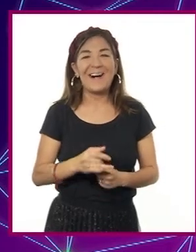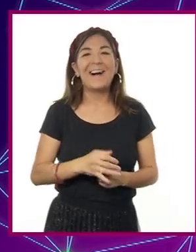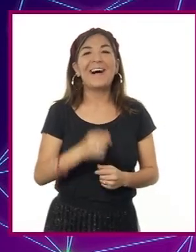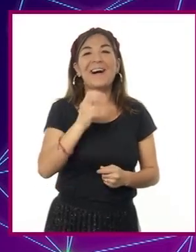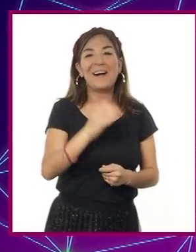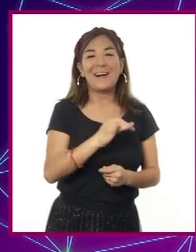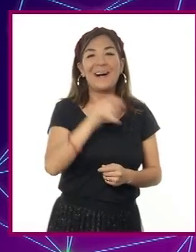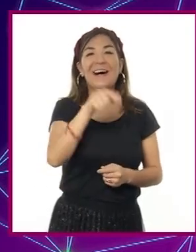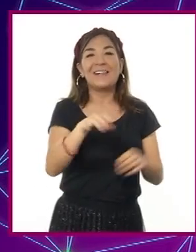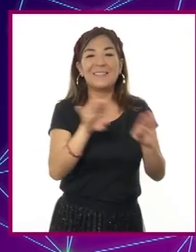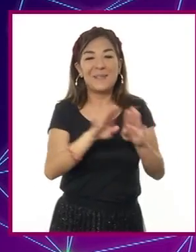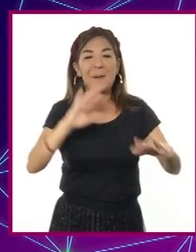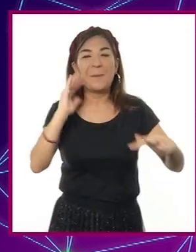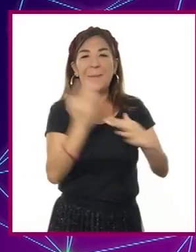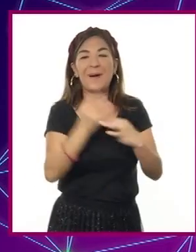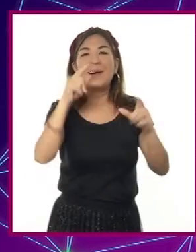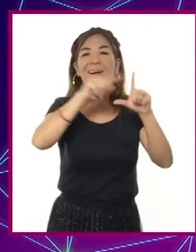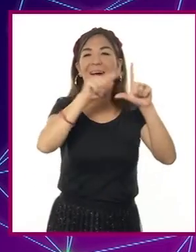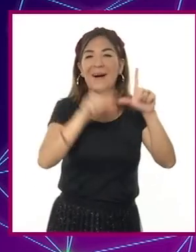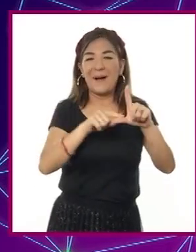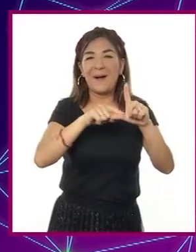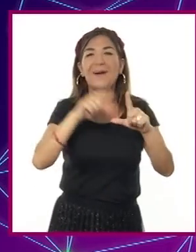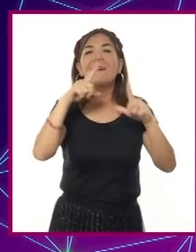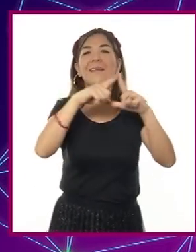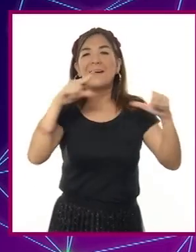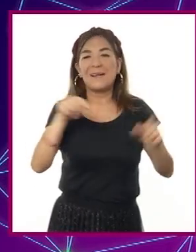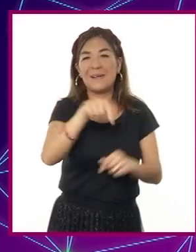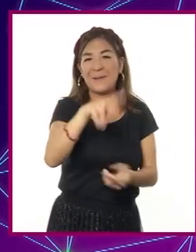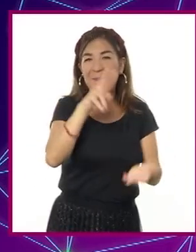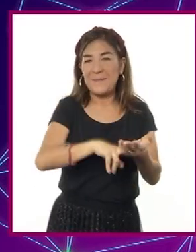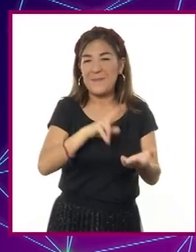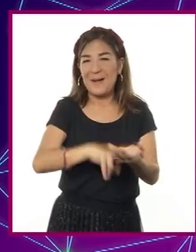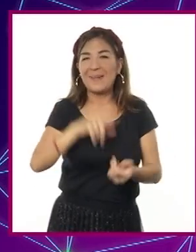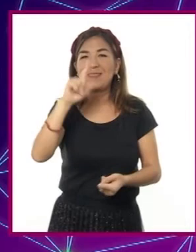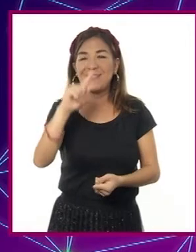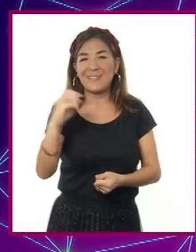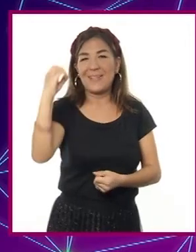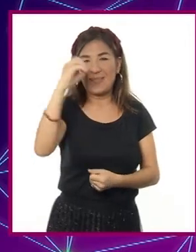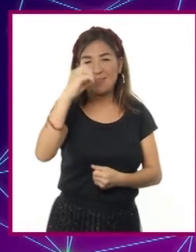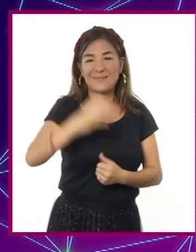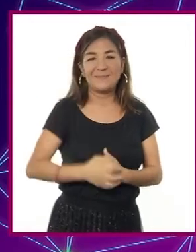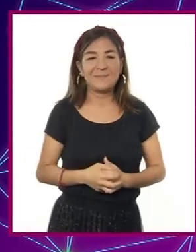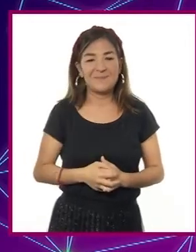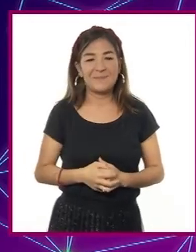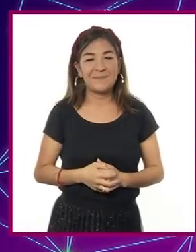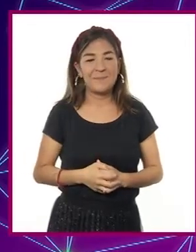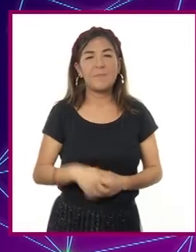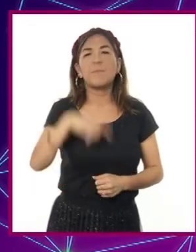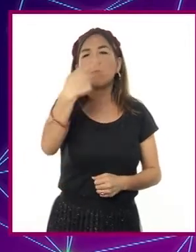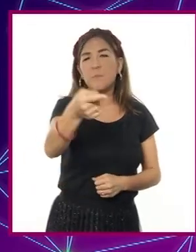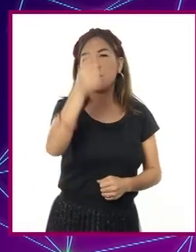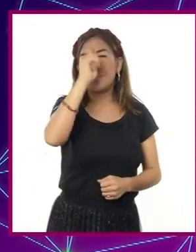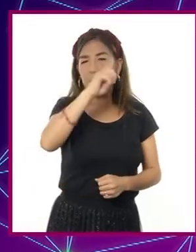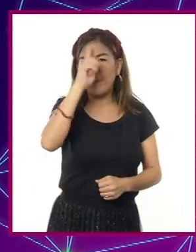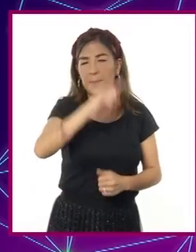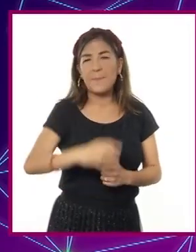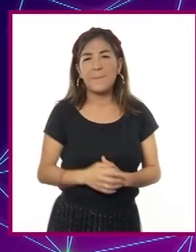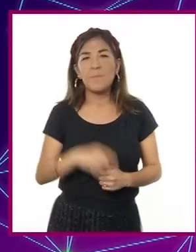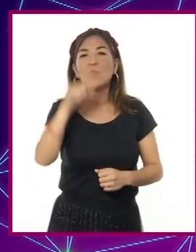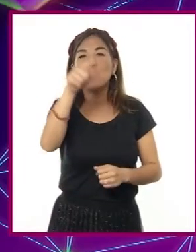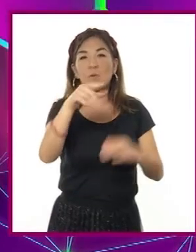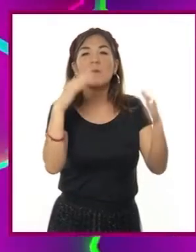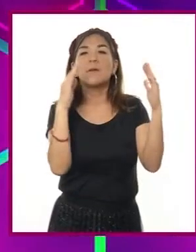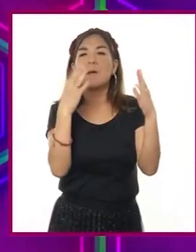que es la mitad del ángulo beta, que tiene un valor de 70 grados. Les sugiero que en casa tracen